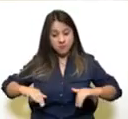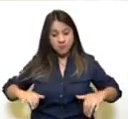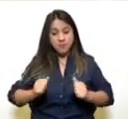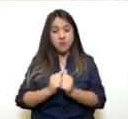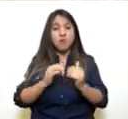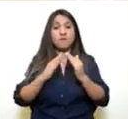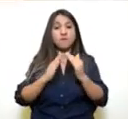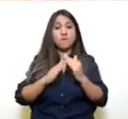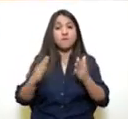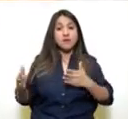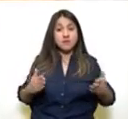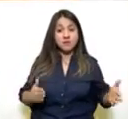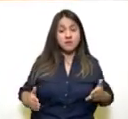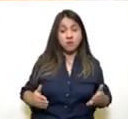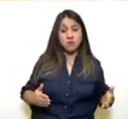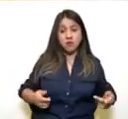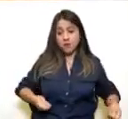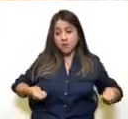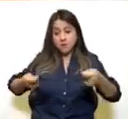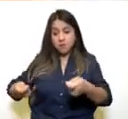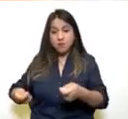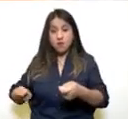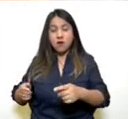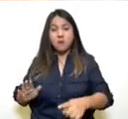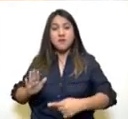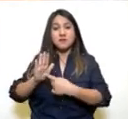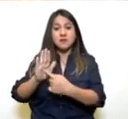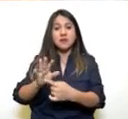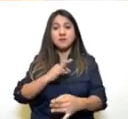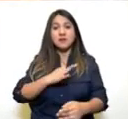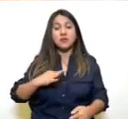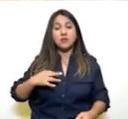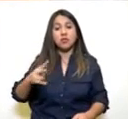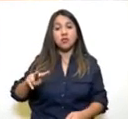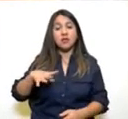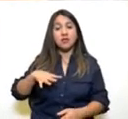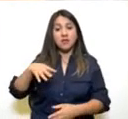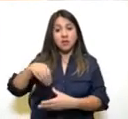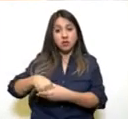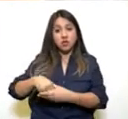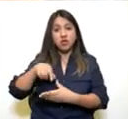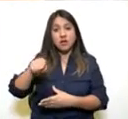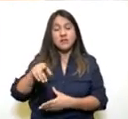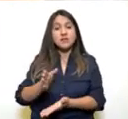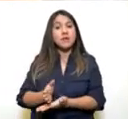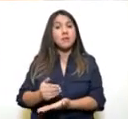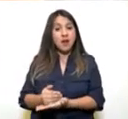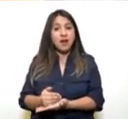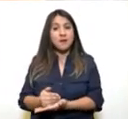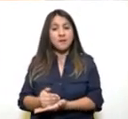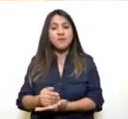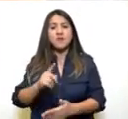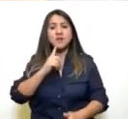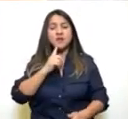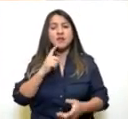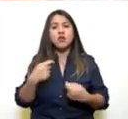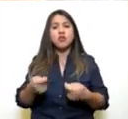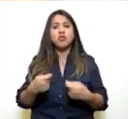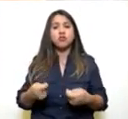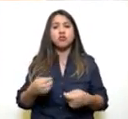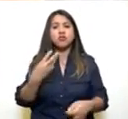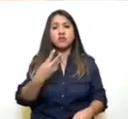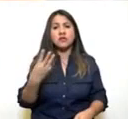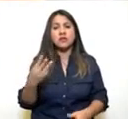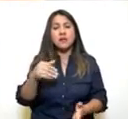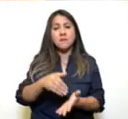vecinos los fuimos a presentar al ministerio el interior ese plan tenía un costo de 33